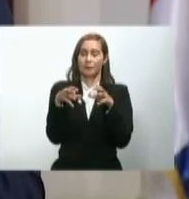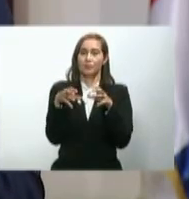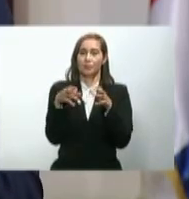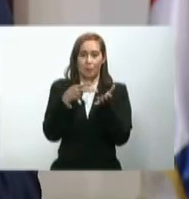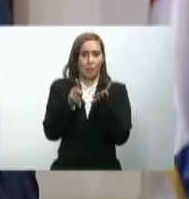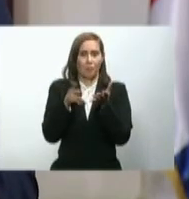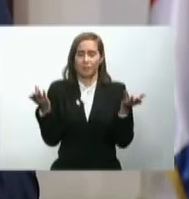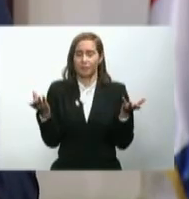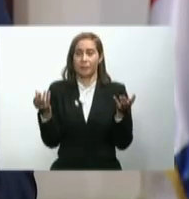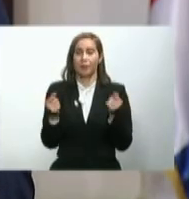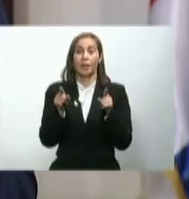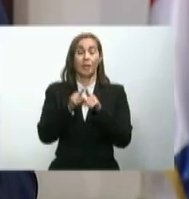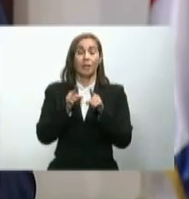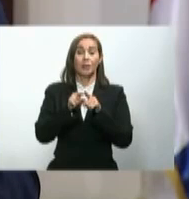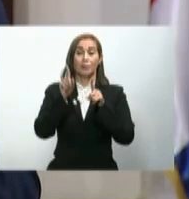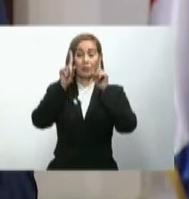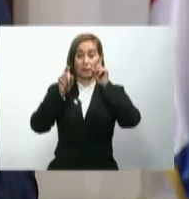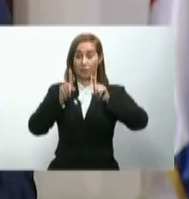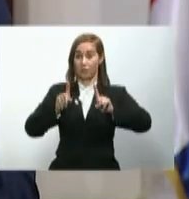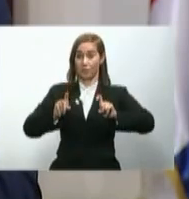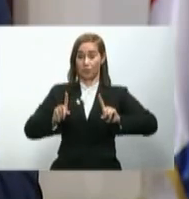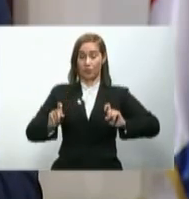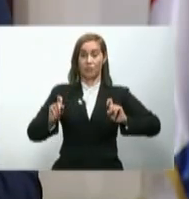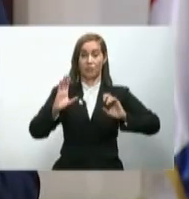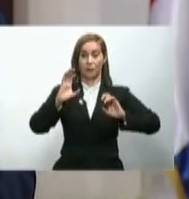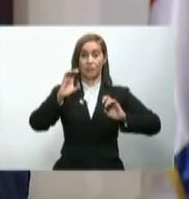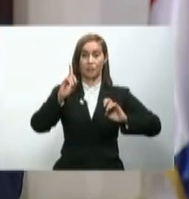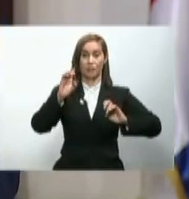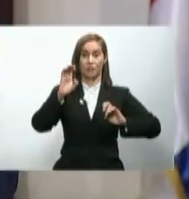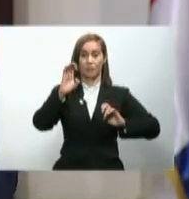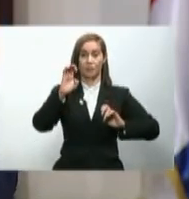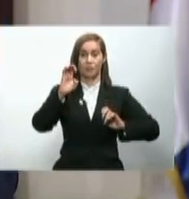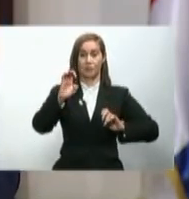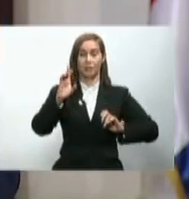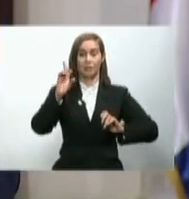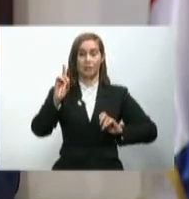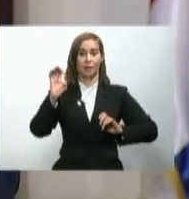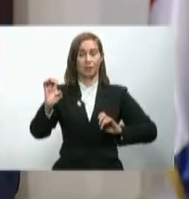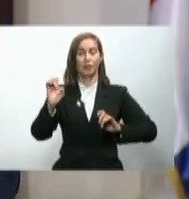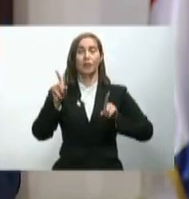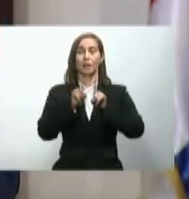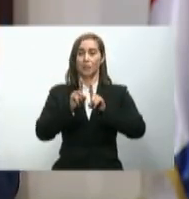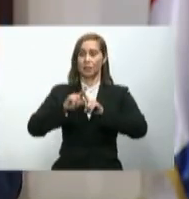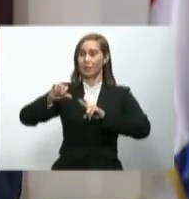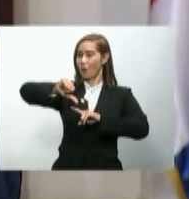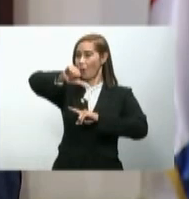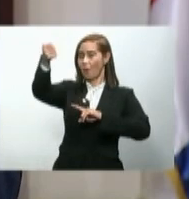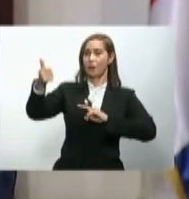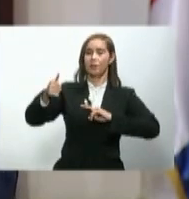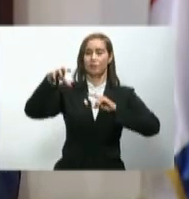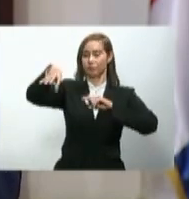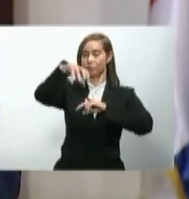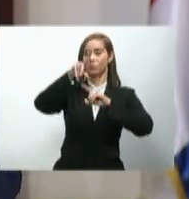hecho. Como era el caso de las auditorías de las sedes, que también estamos contratando auditoría externa a todas las sedes y